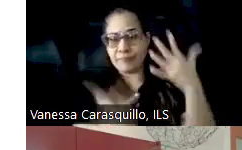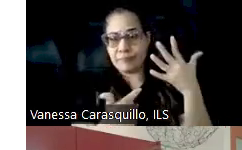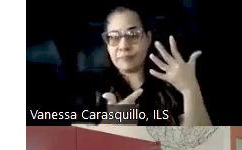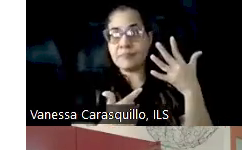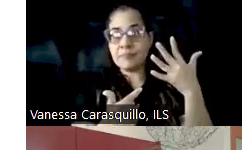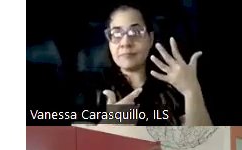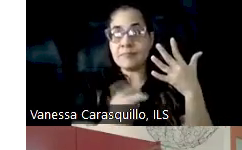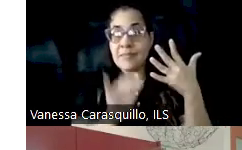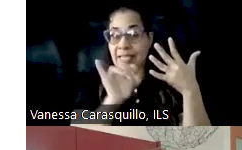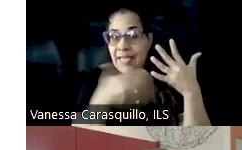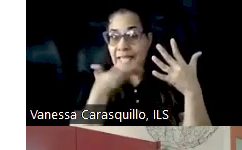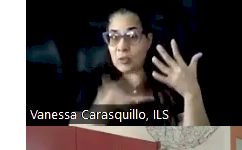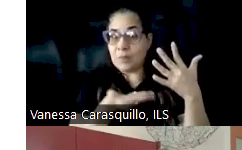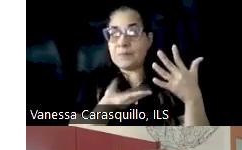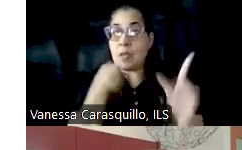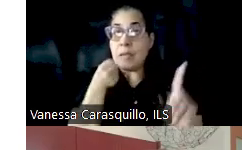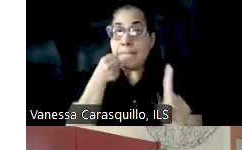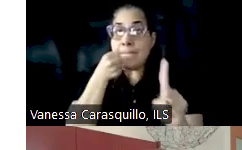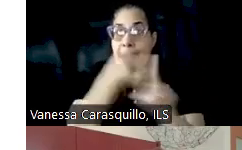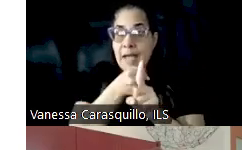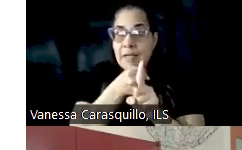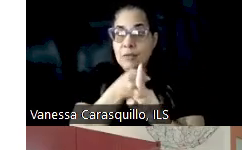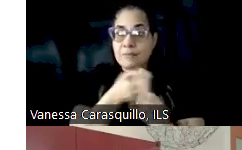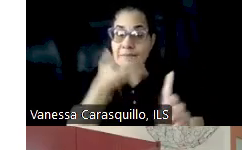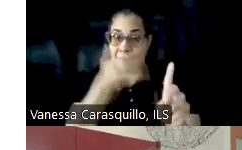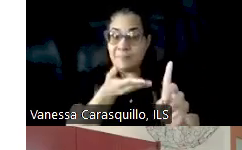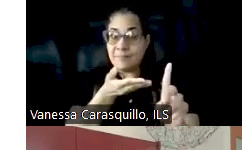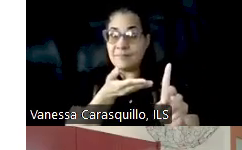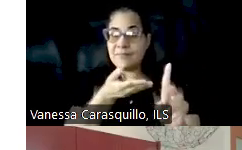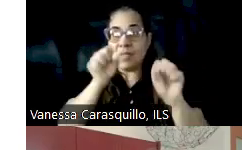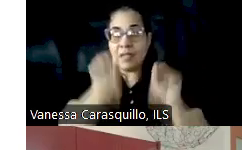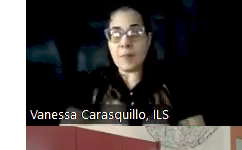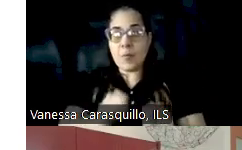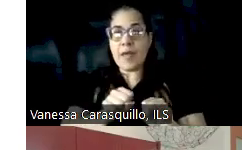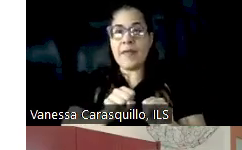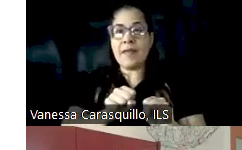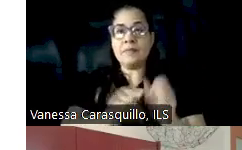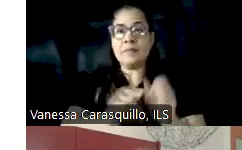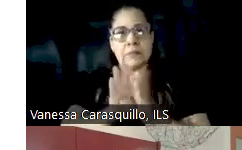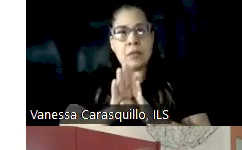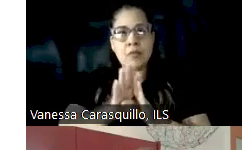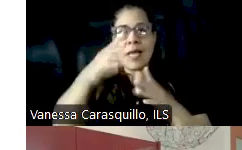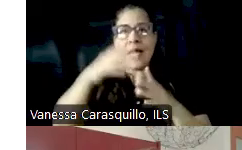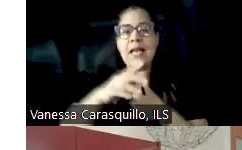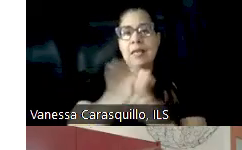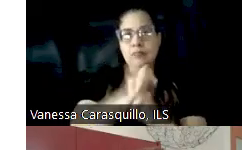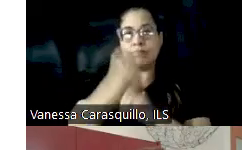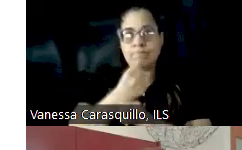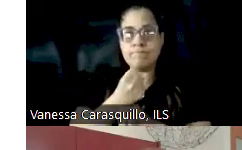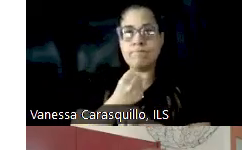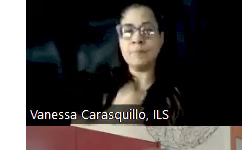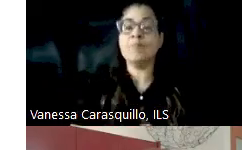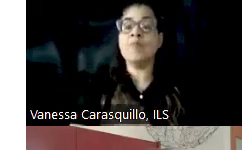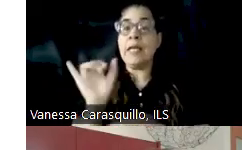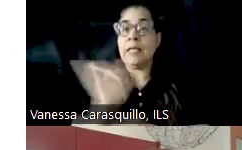Esto conlleva un impacto en la persona que puede generar una condición. Tanto es así que en la población de